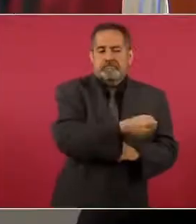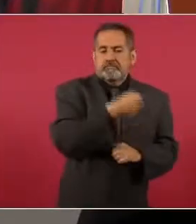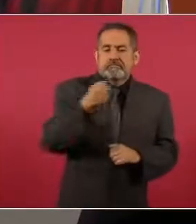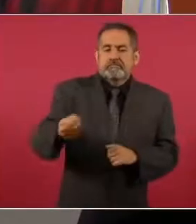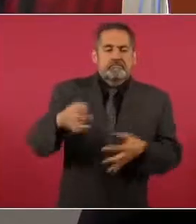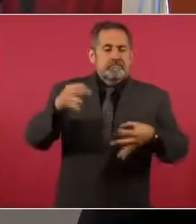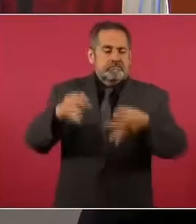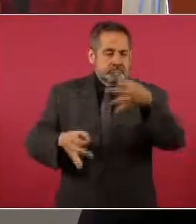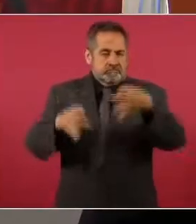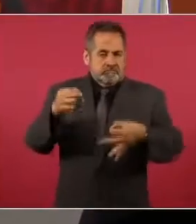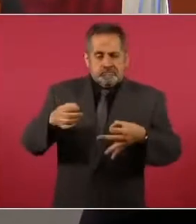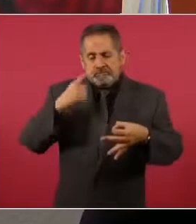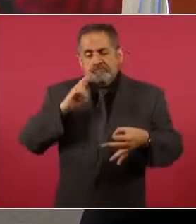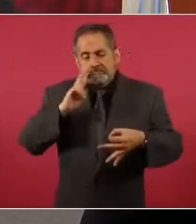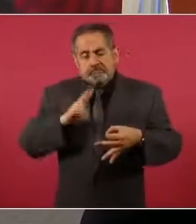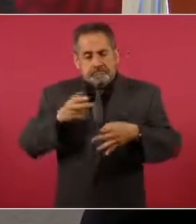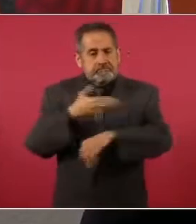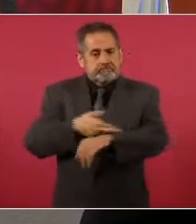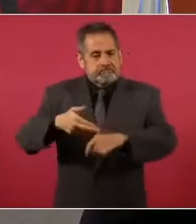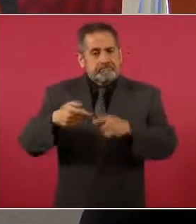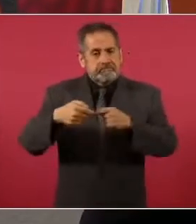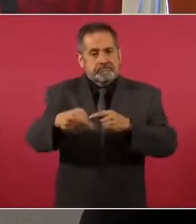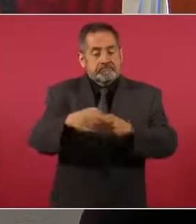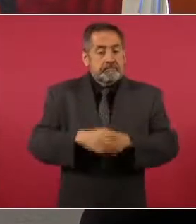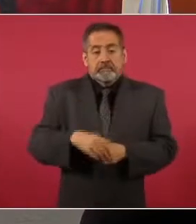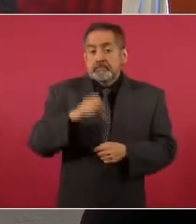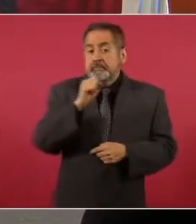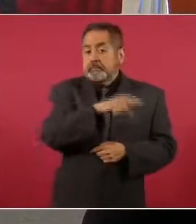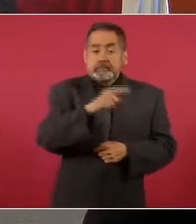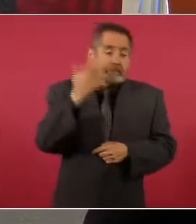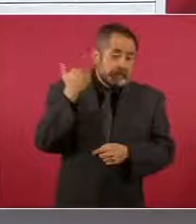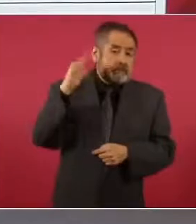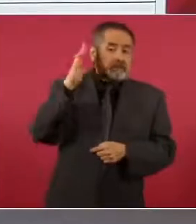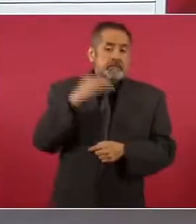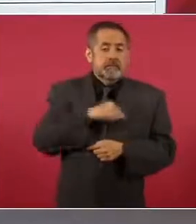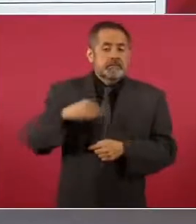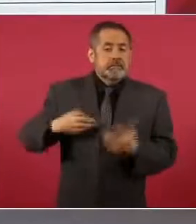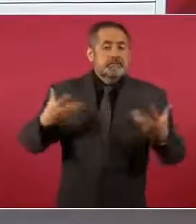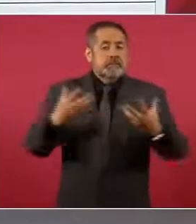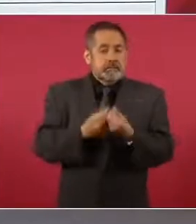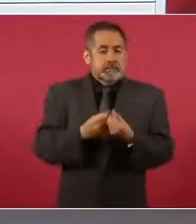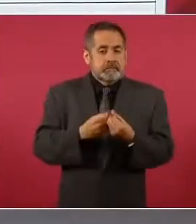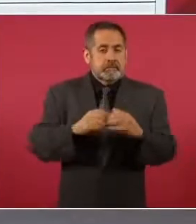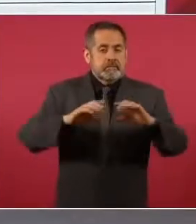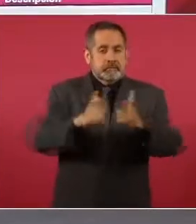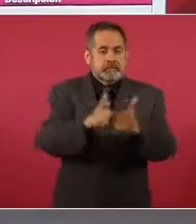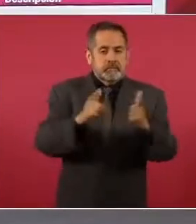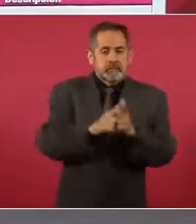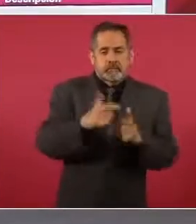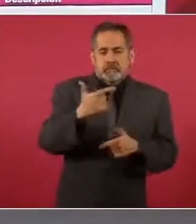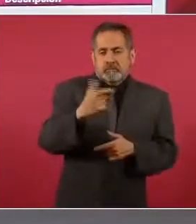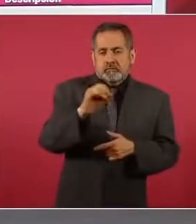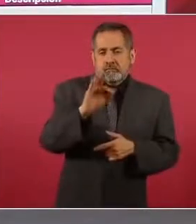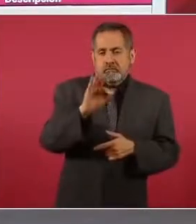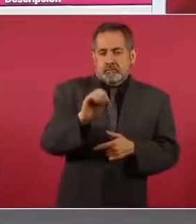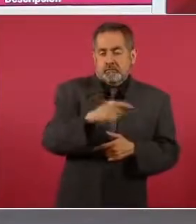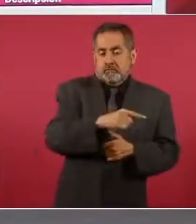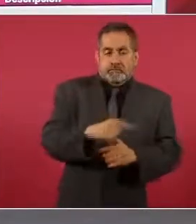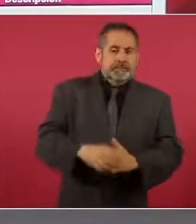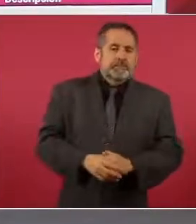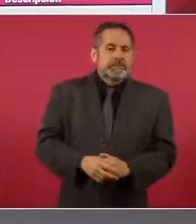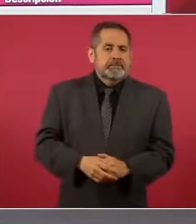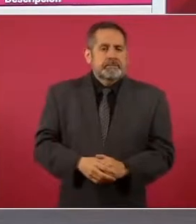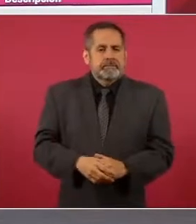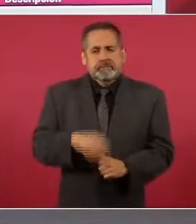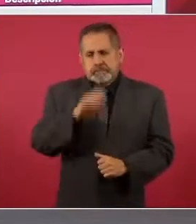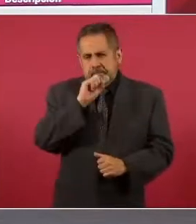control. Este sujeto a su vez fue en su tiempo integrante del cártel del Golfo. Siguiente. También informar de